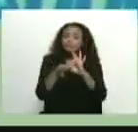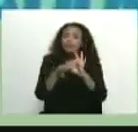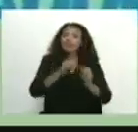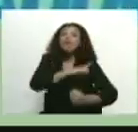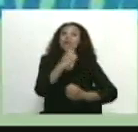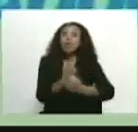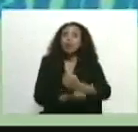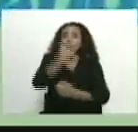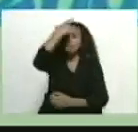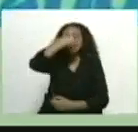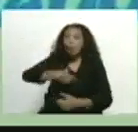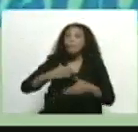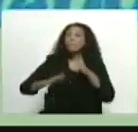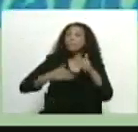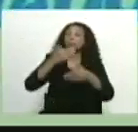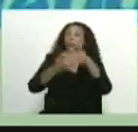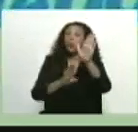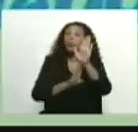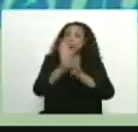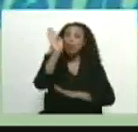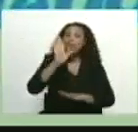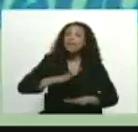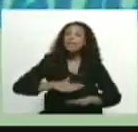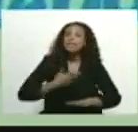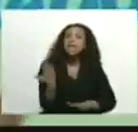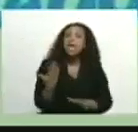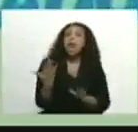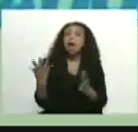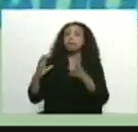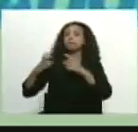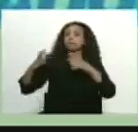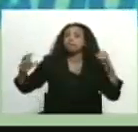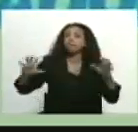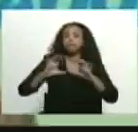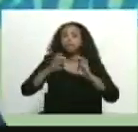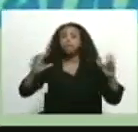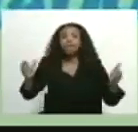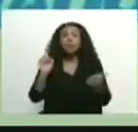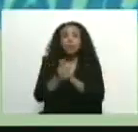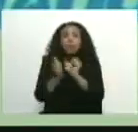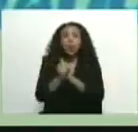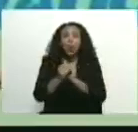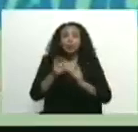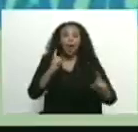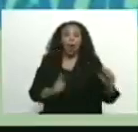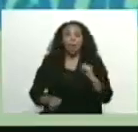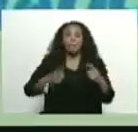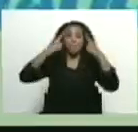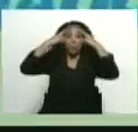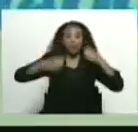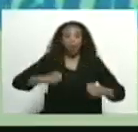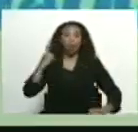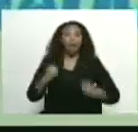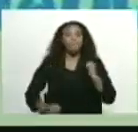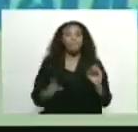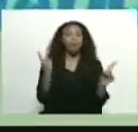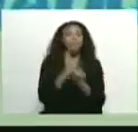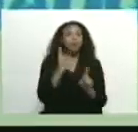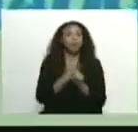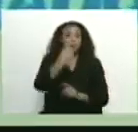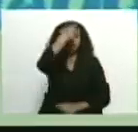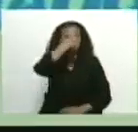fortalece el proceso de lo que es la masificación deportiva y el alto rendimiento. Aprovechando, presidente, que